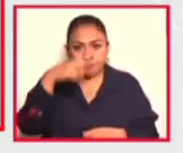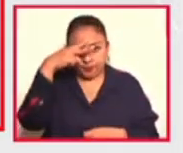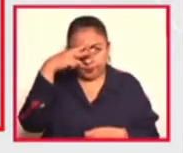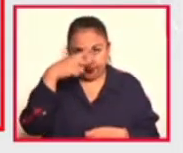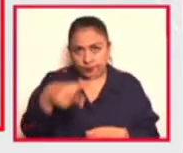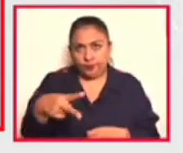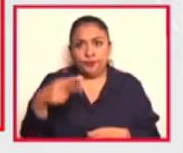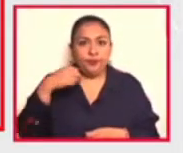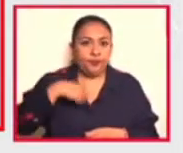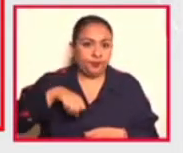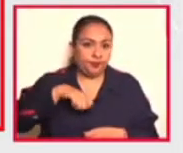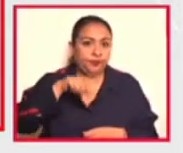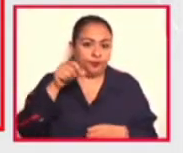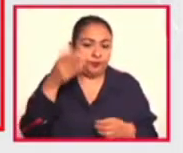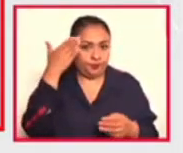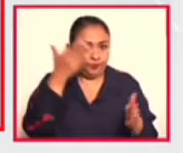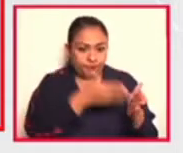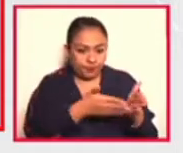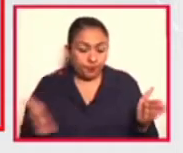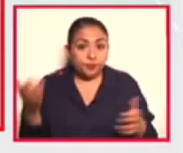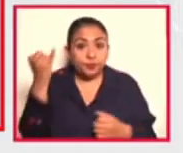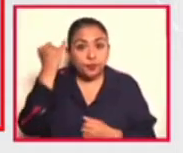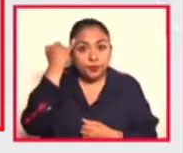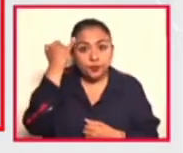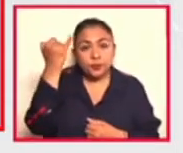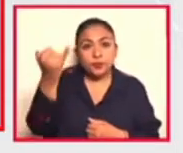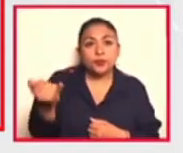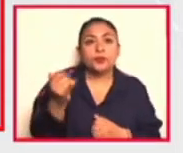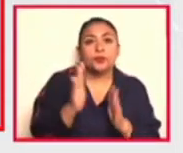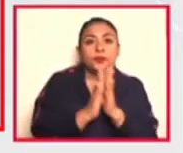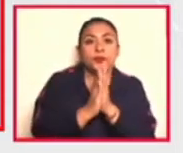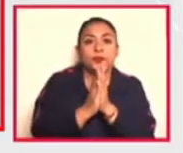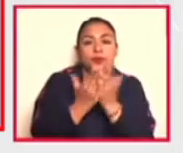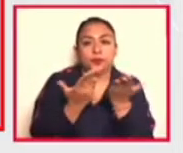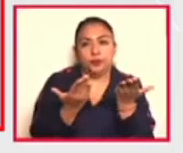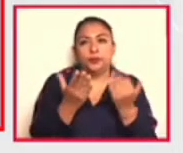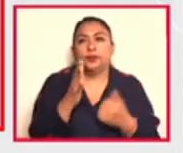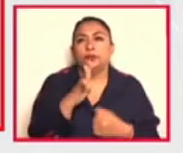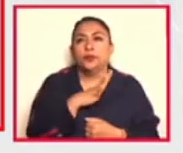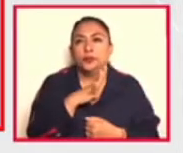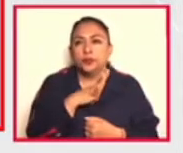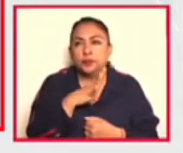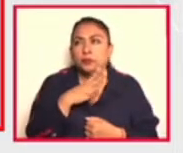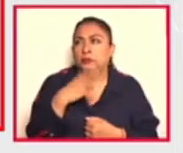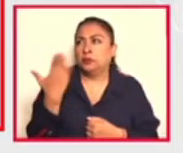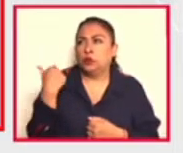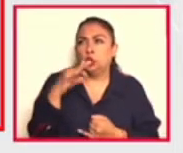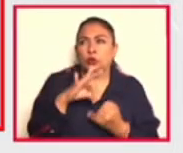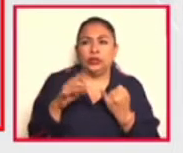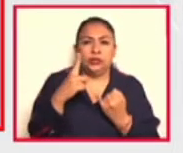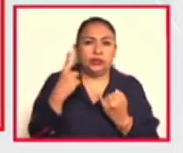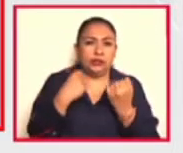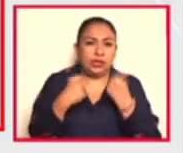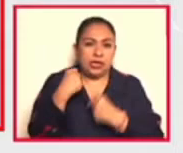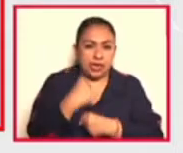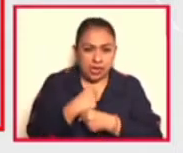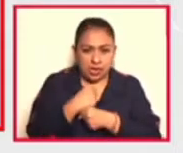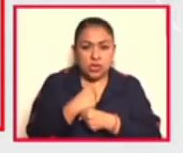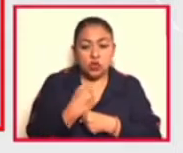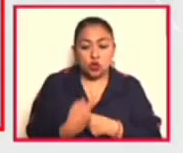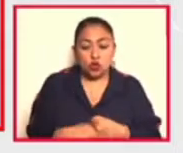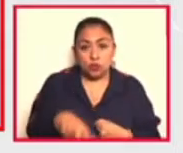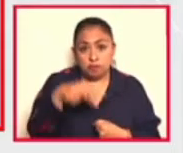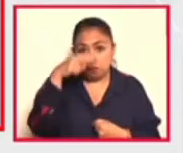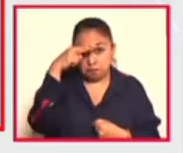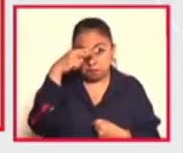siglo XX. Y la idea central del libro es que durante los últimos 100 años en México